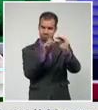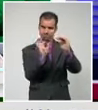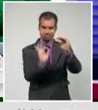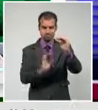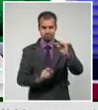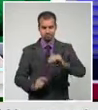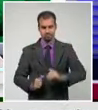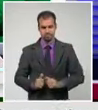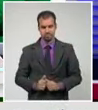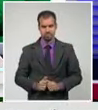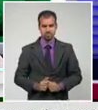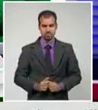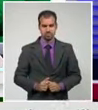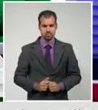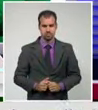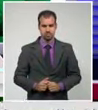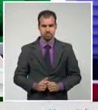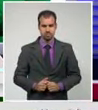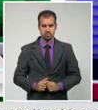El